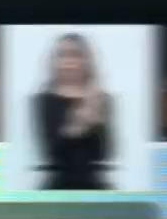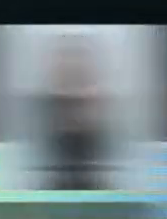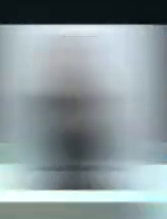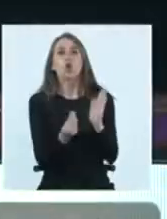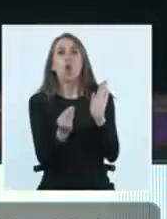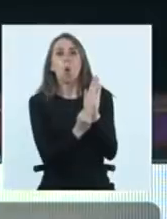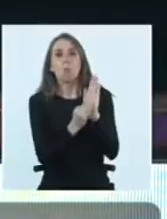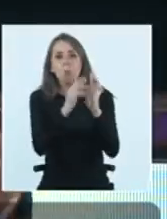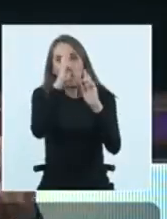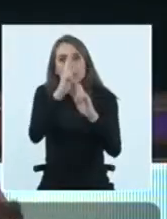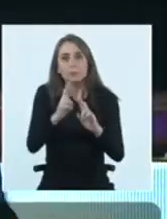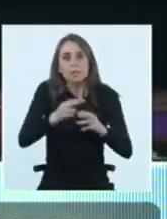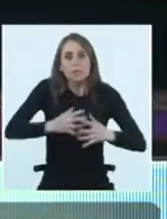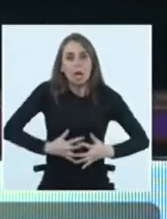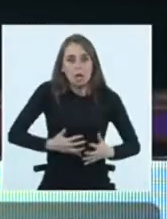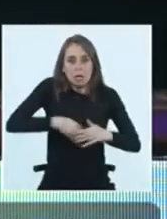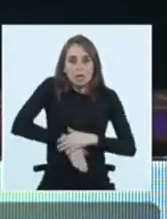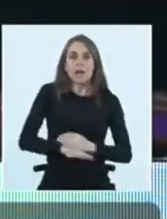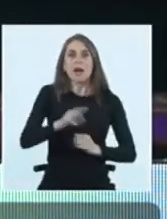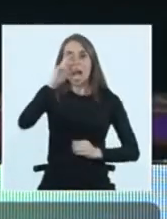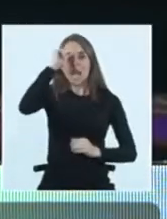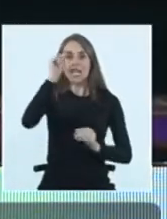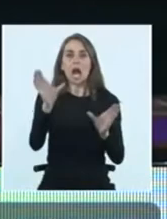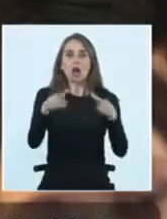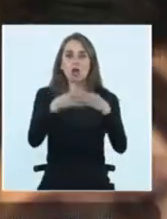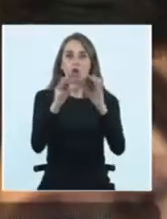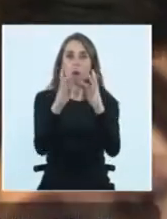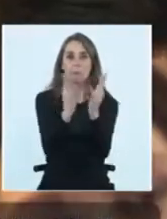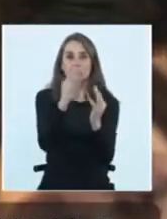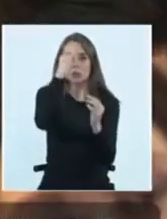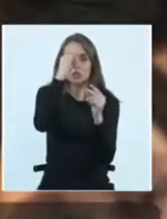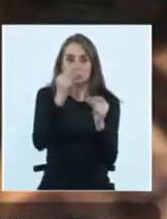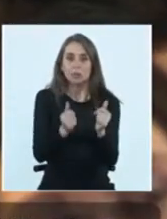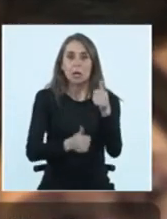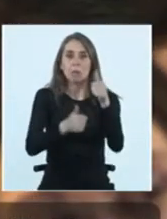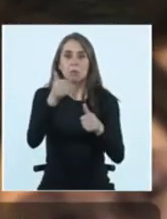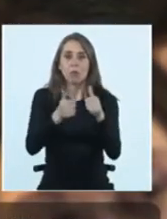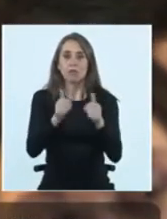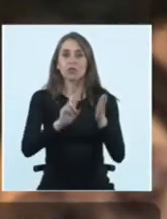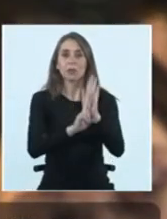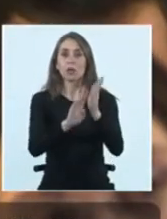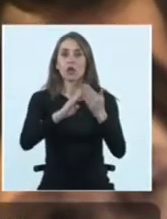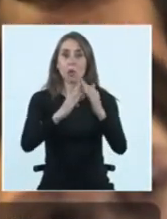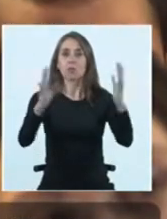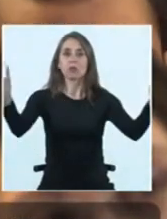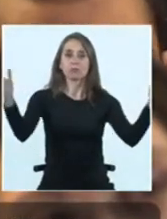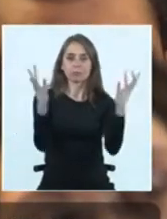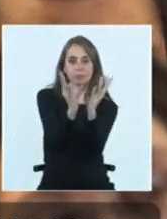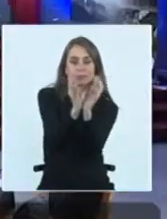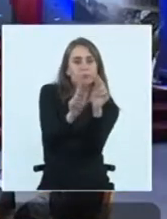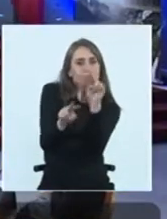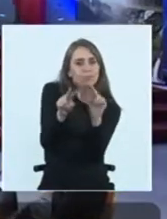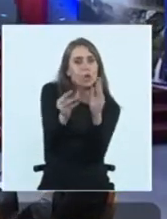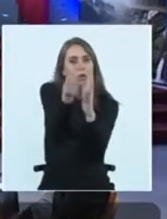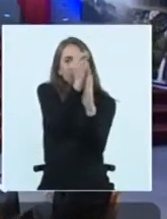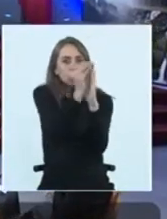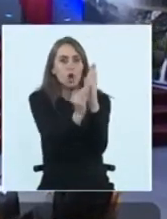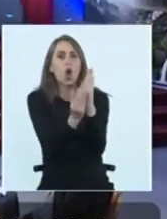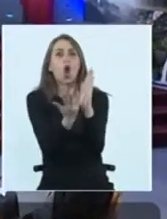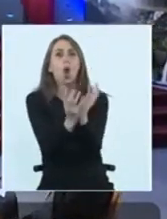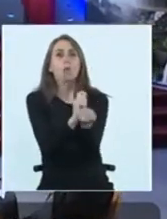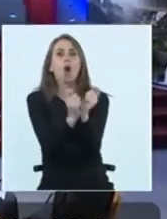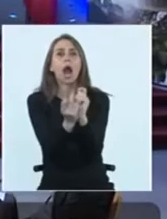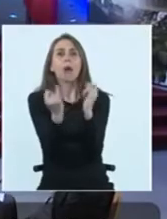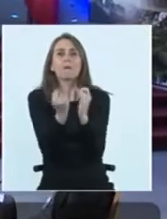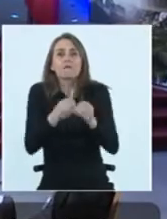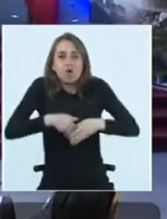de salud. Crearemos una comisión experta, formada por profesionales y representantes de la comunidad, que diagnostique y diseñe medidas para cambiar la forma de